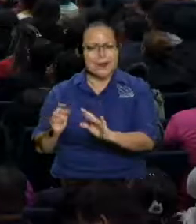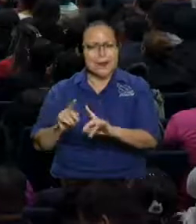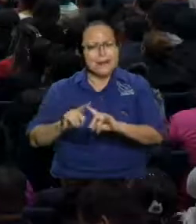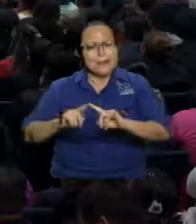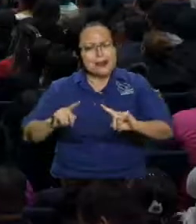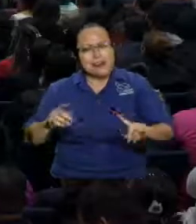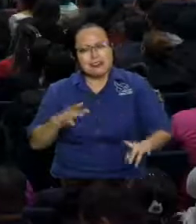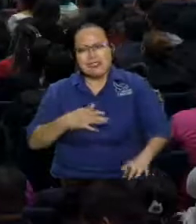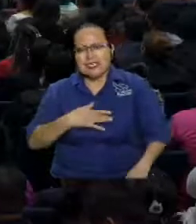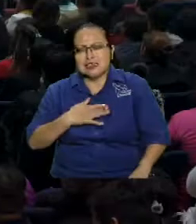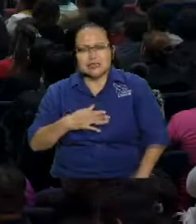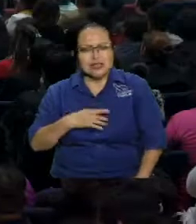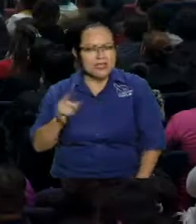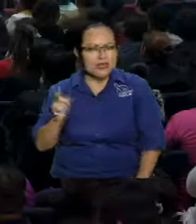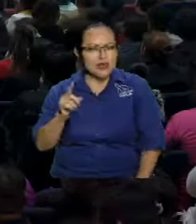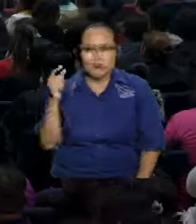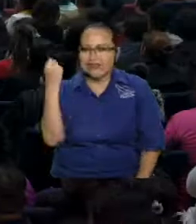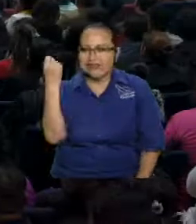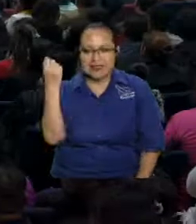veces parece como que no me diera a entender.